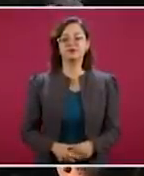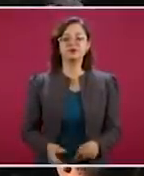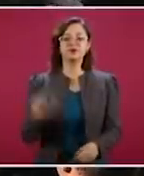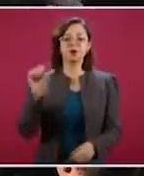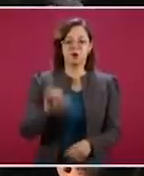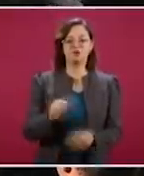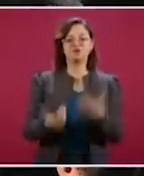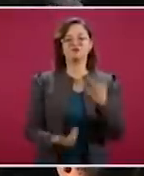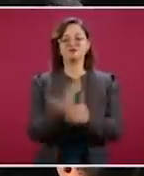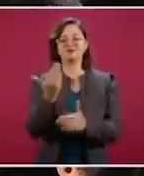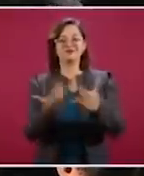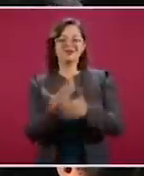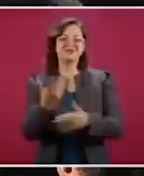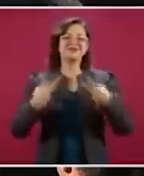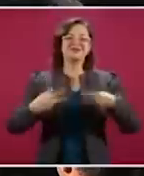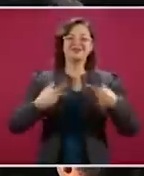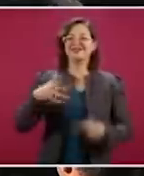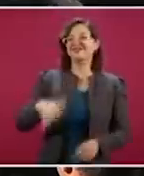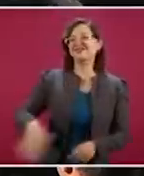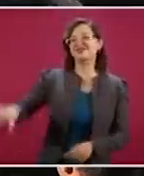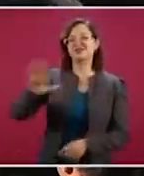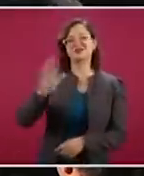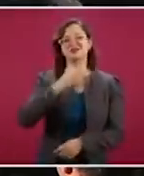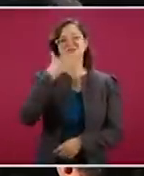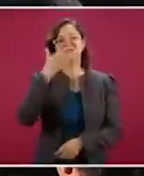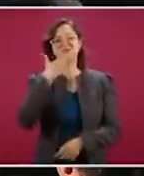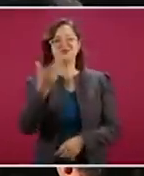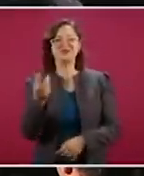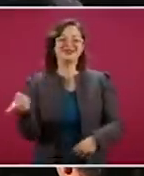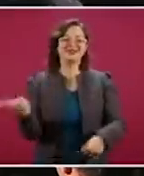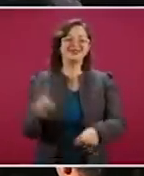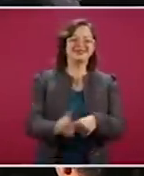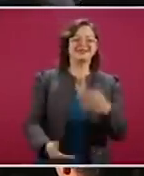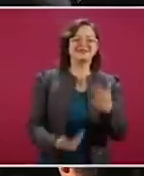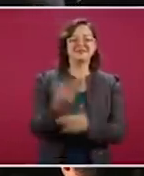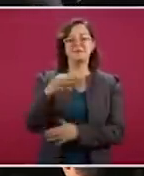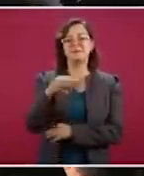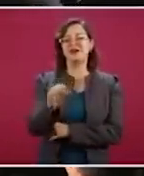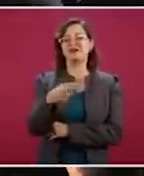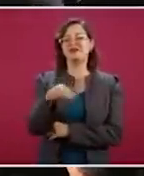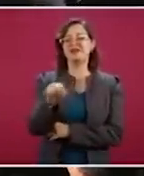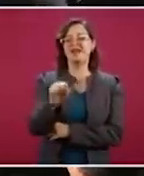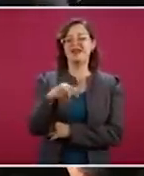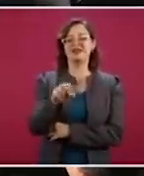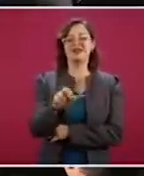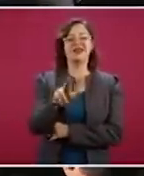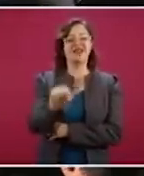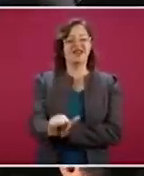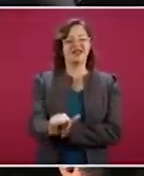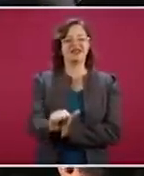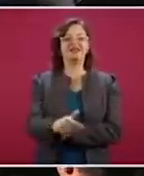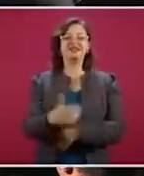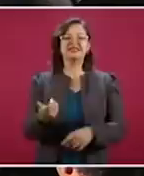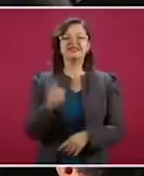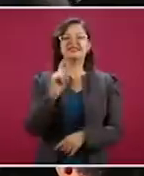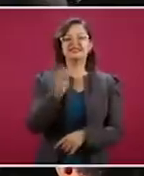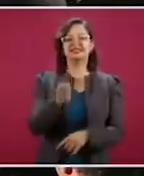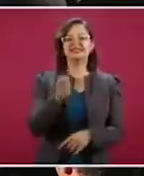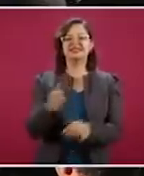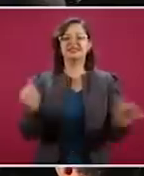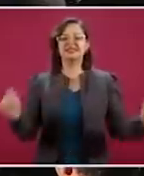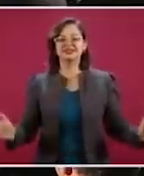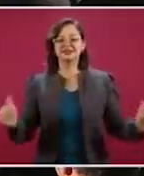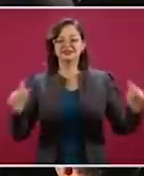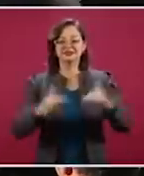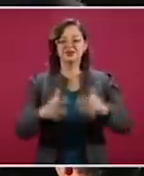mañanera, como coloquialmente se le conoce, que es una reunión que